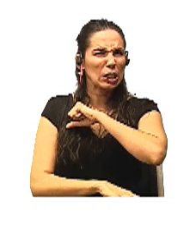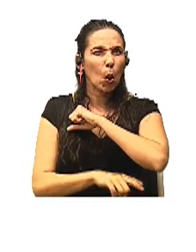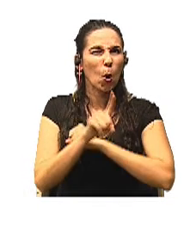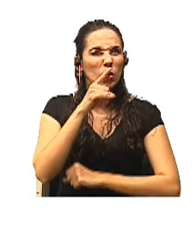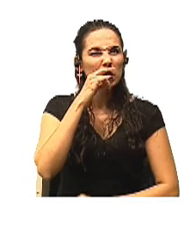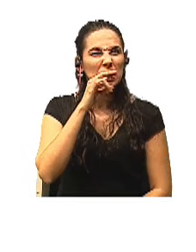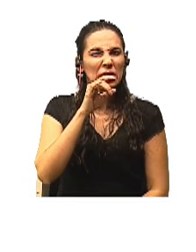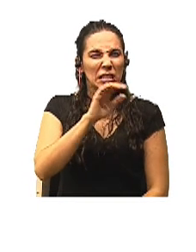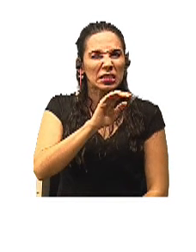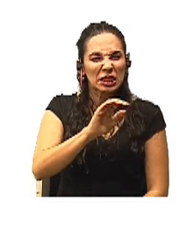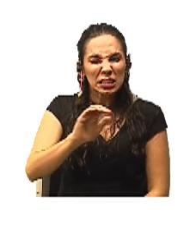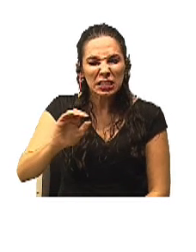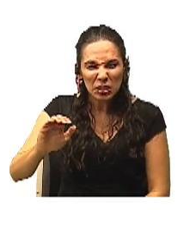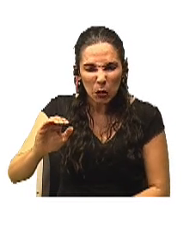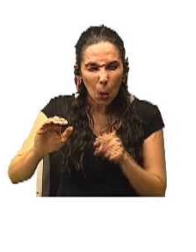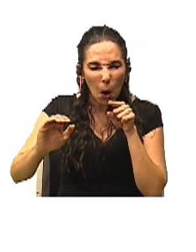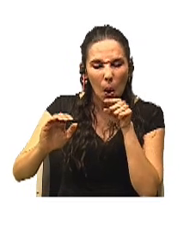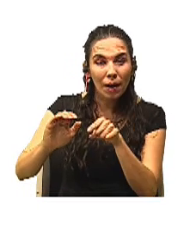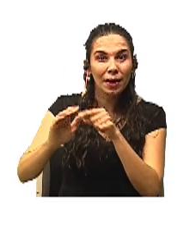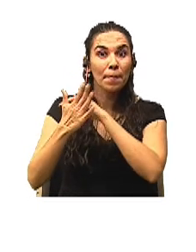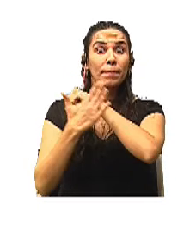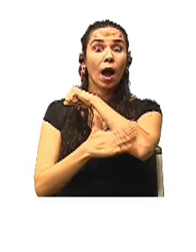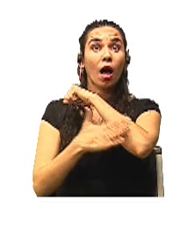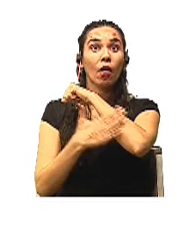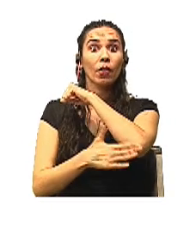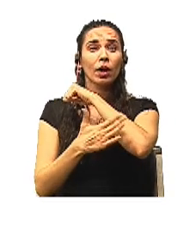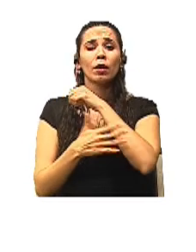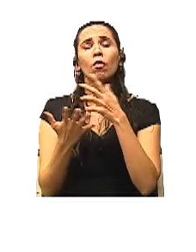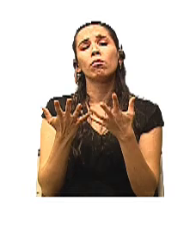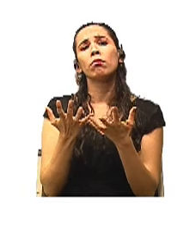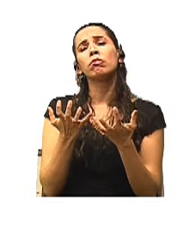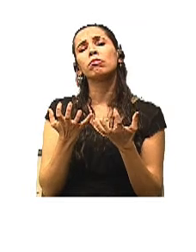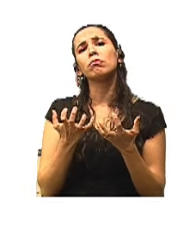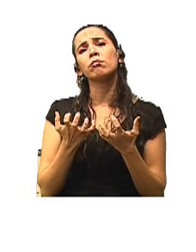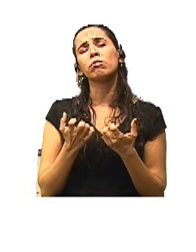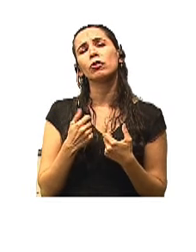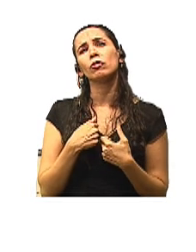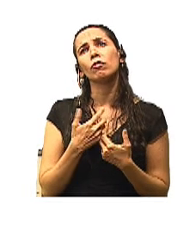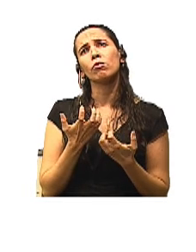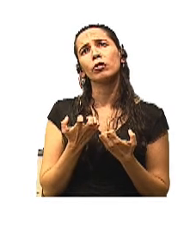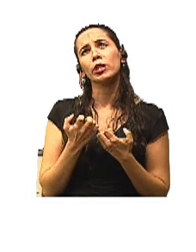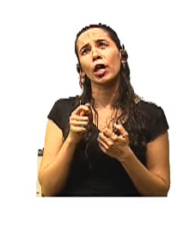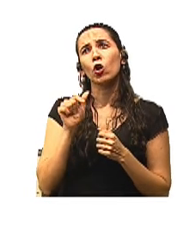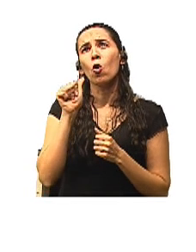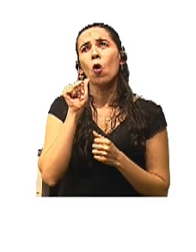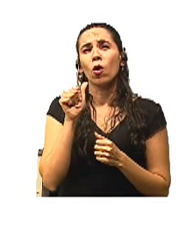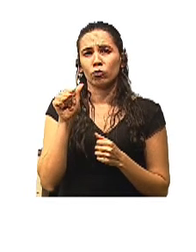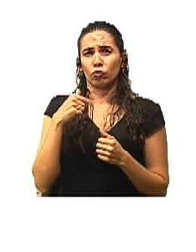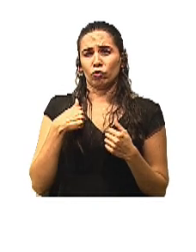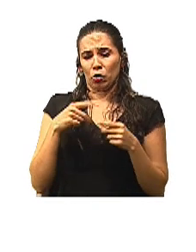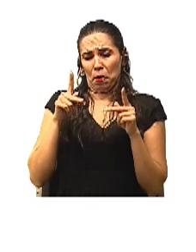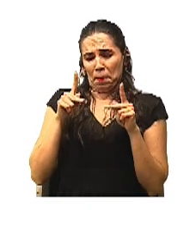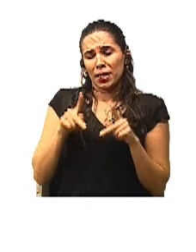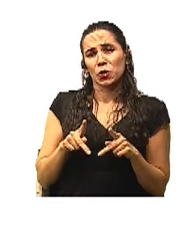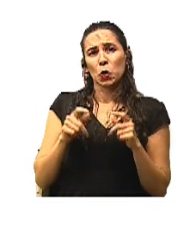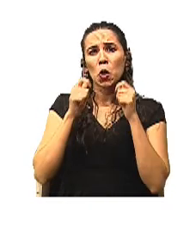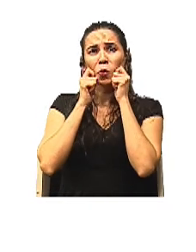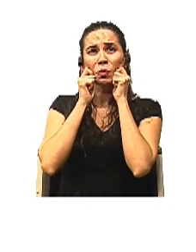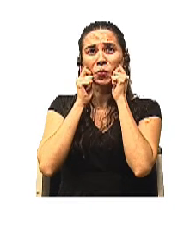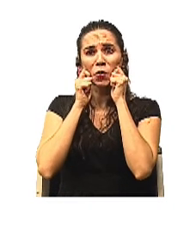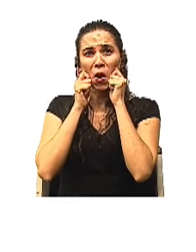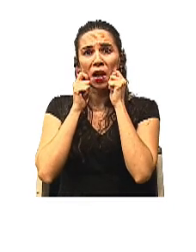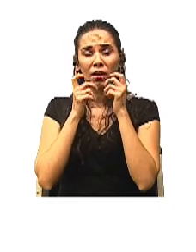niño que era de madera quería ascender hasta ser un niño de verdad, pero